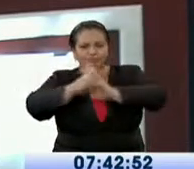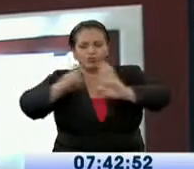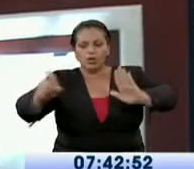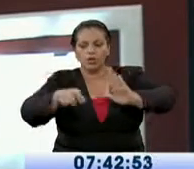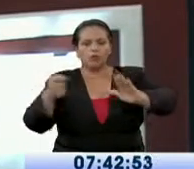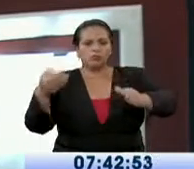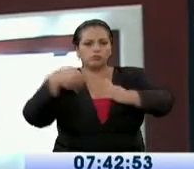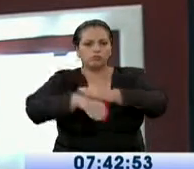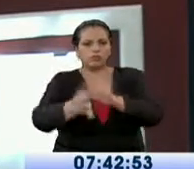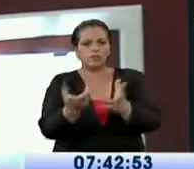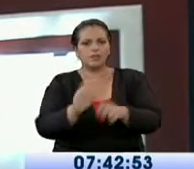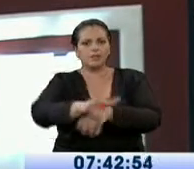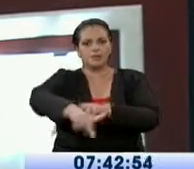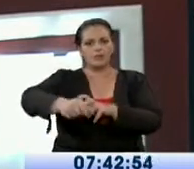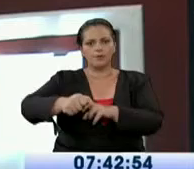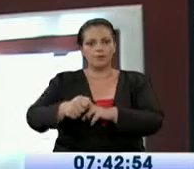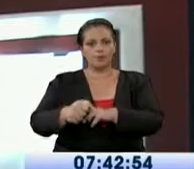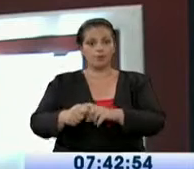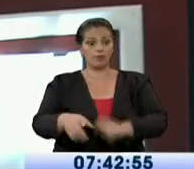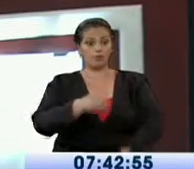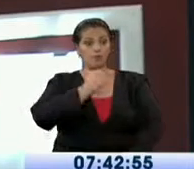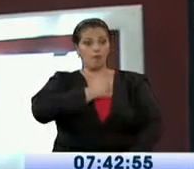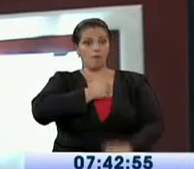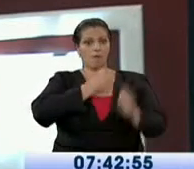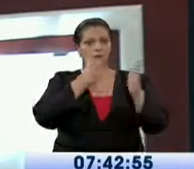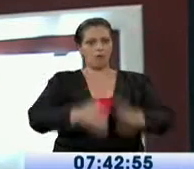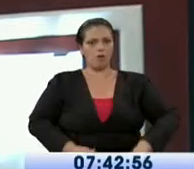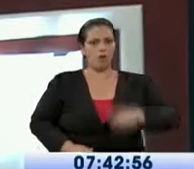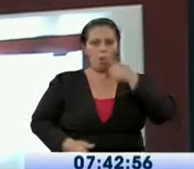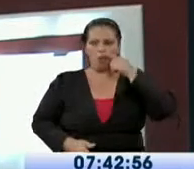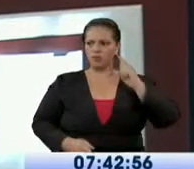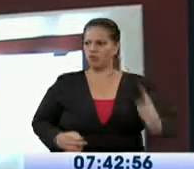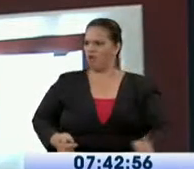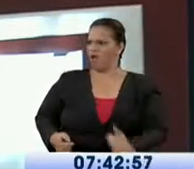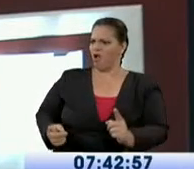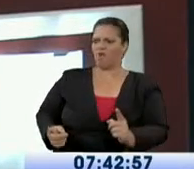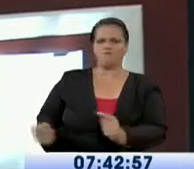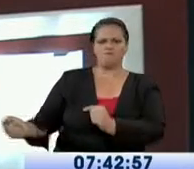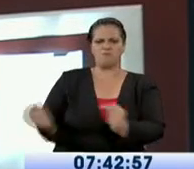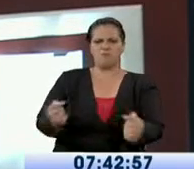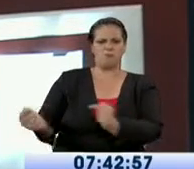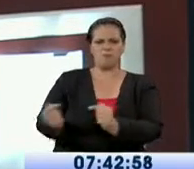negocio. El hombre falleció horas después en una casa de salud. Veamos.